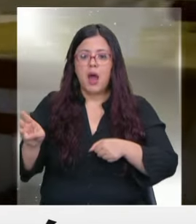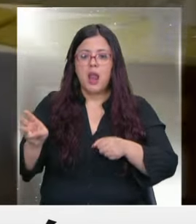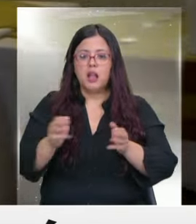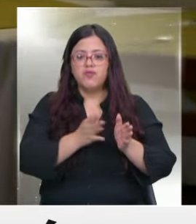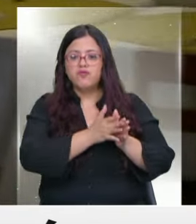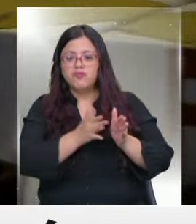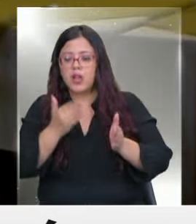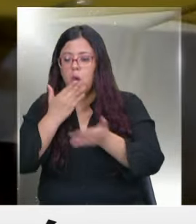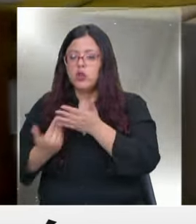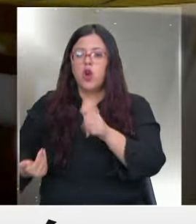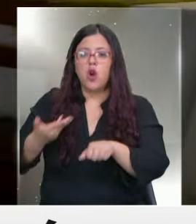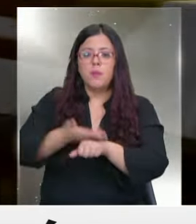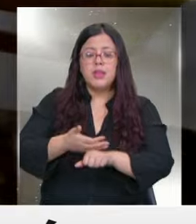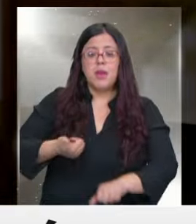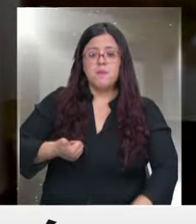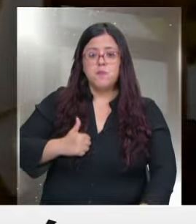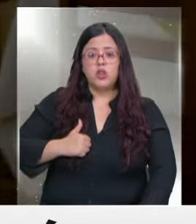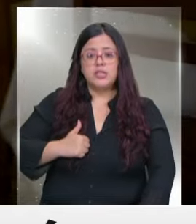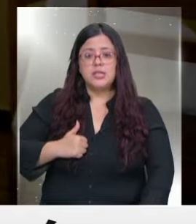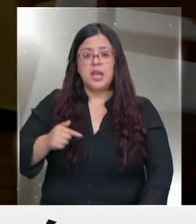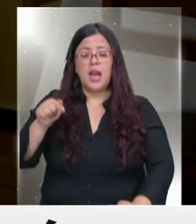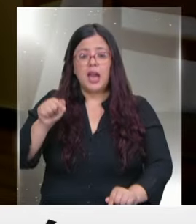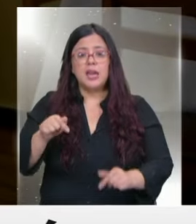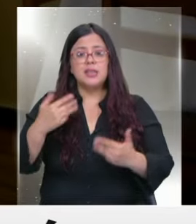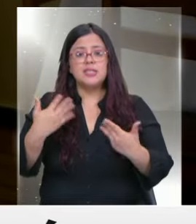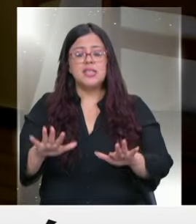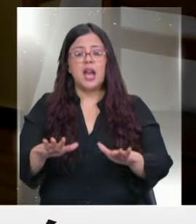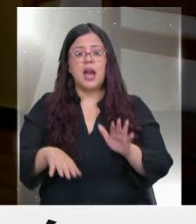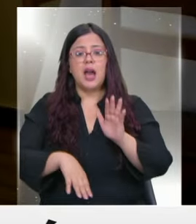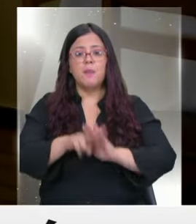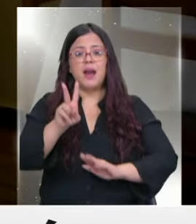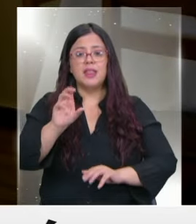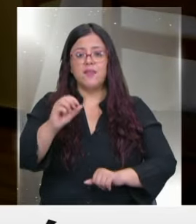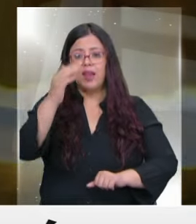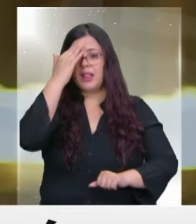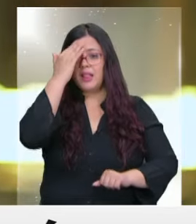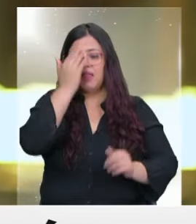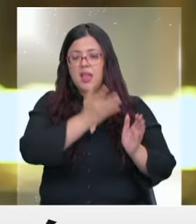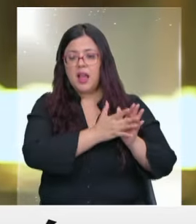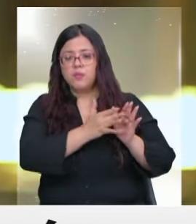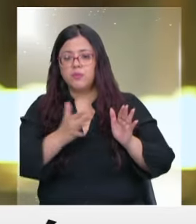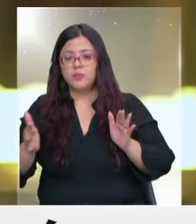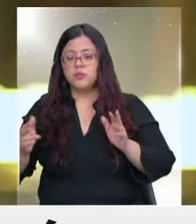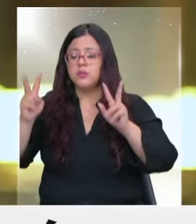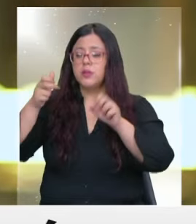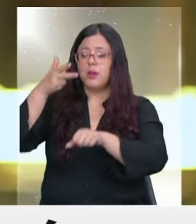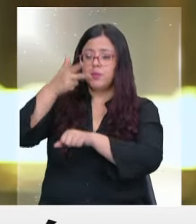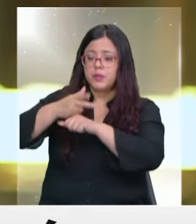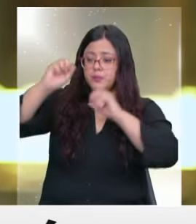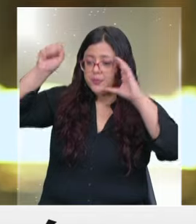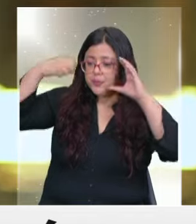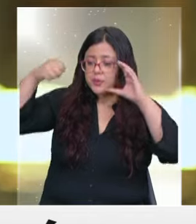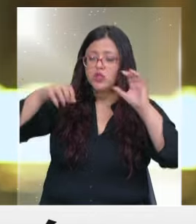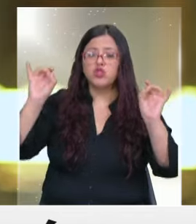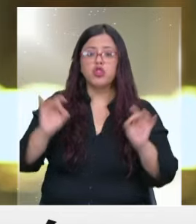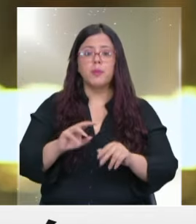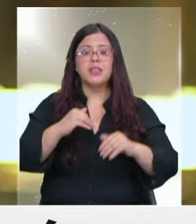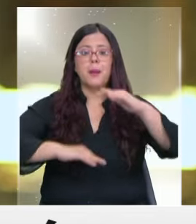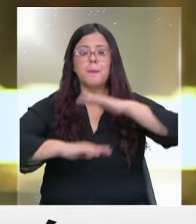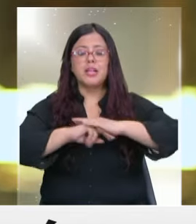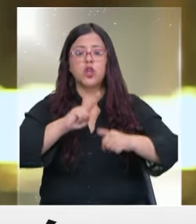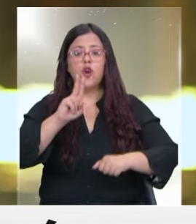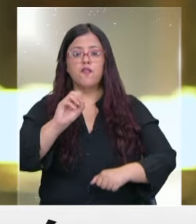cuando las solicita la policía, ya habían pasado más de 20 días. Las imágenes duran acá 20 días y ese